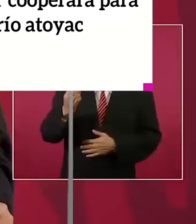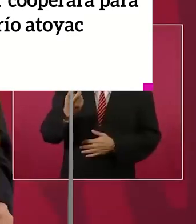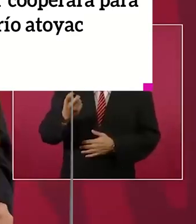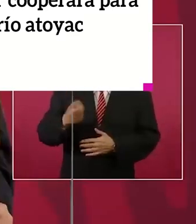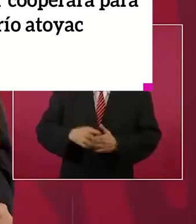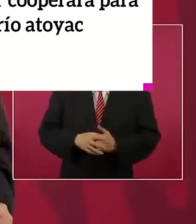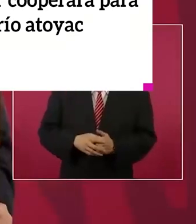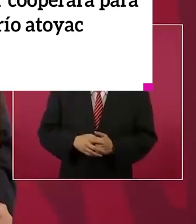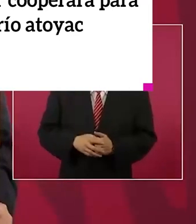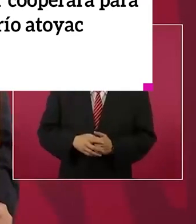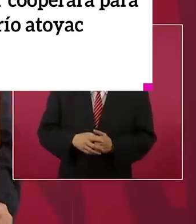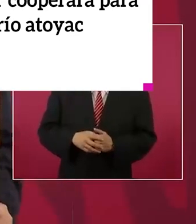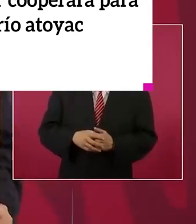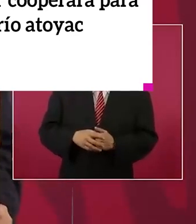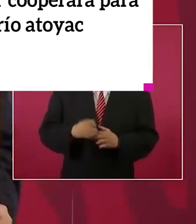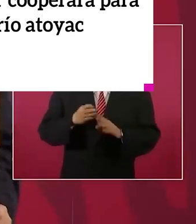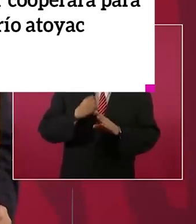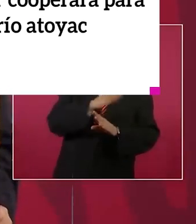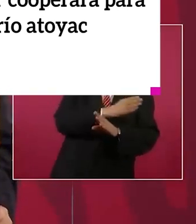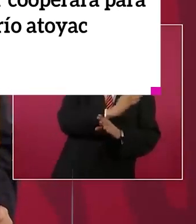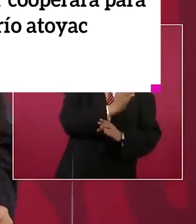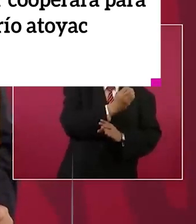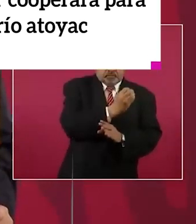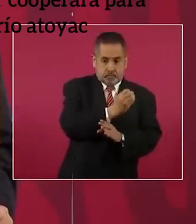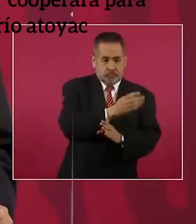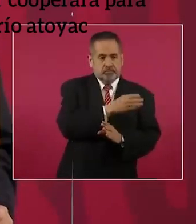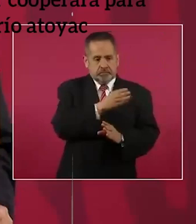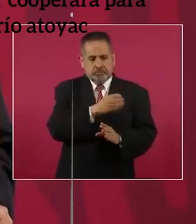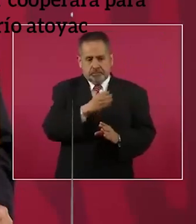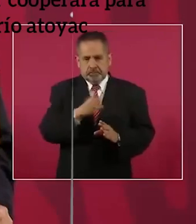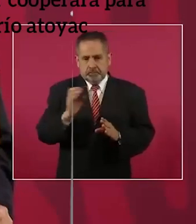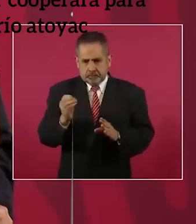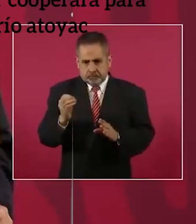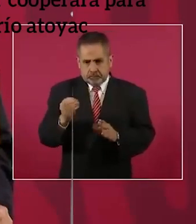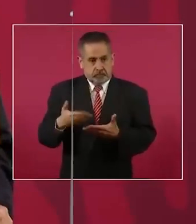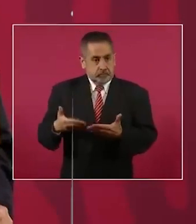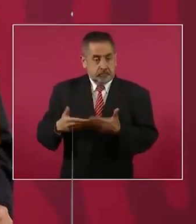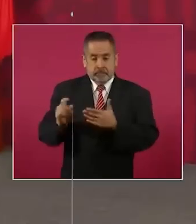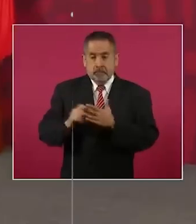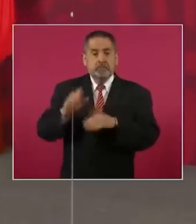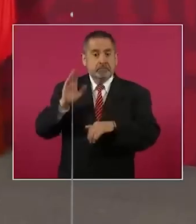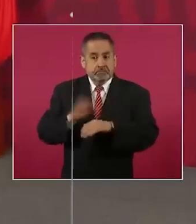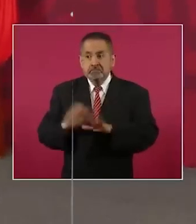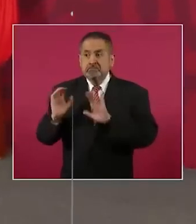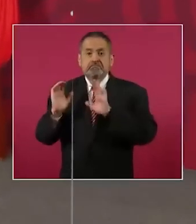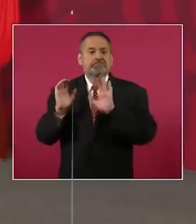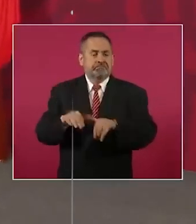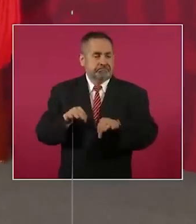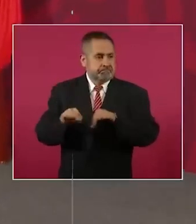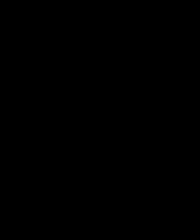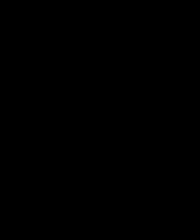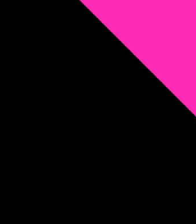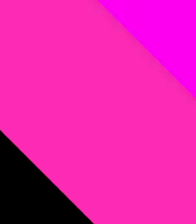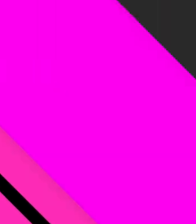Tlaxcala y juntos tracen una estrategia para el saneamiento del río Atoyac, que es el tercero más contaminado en el